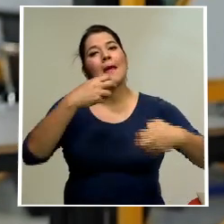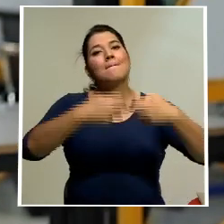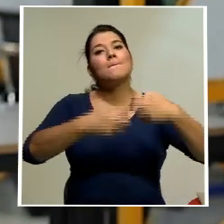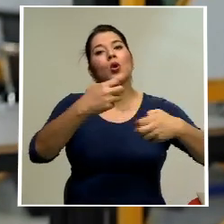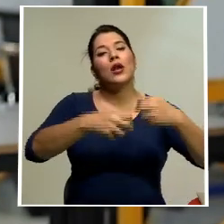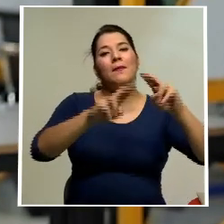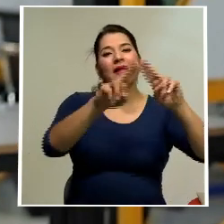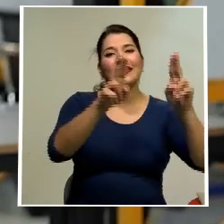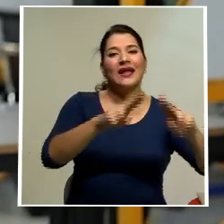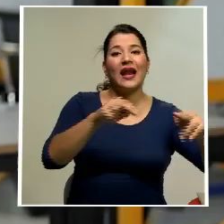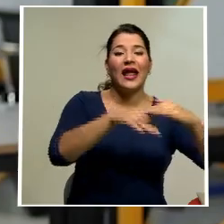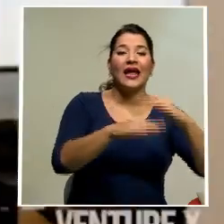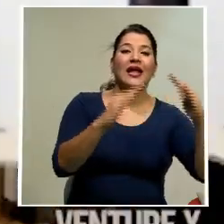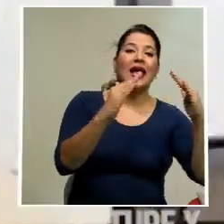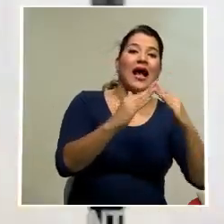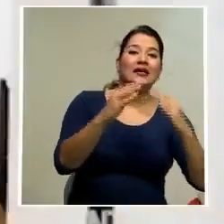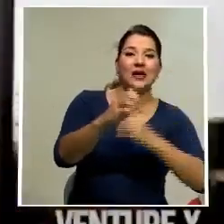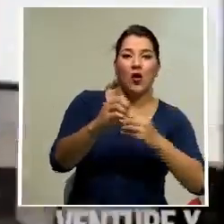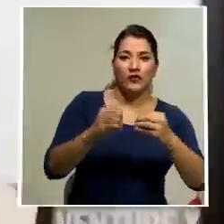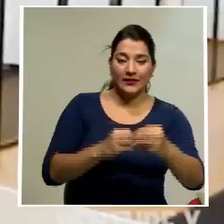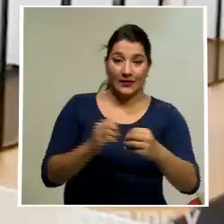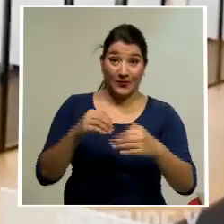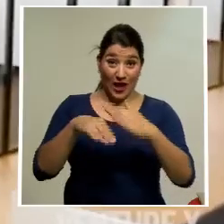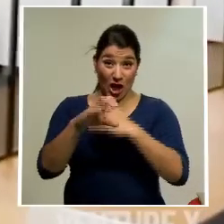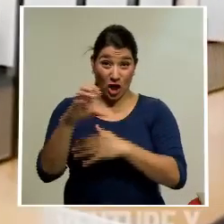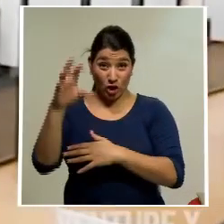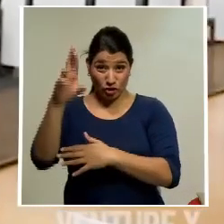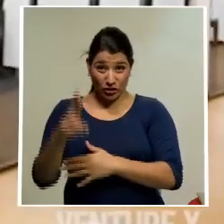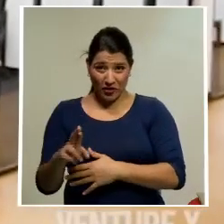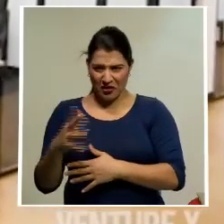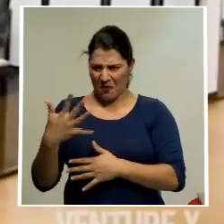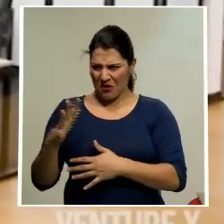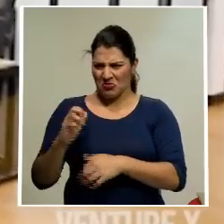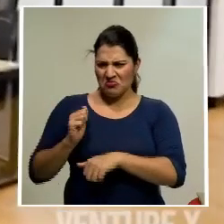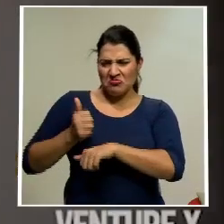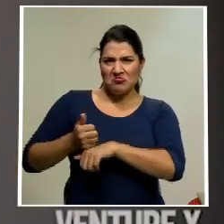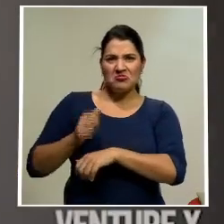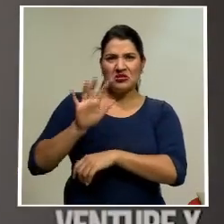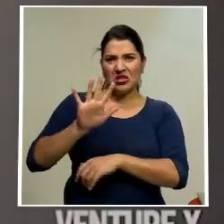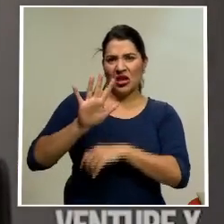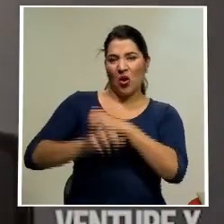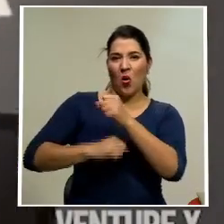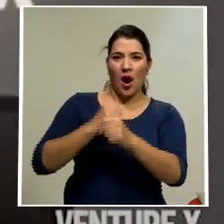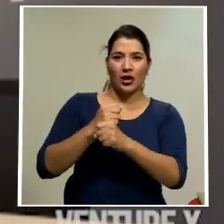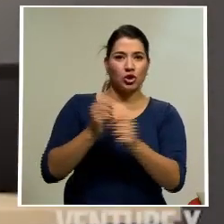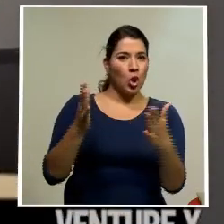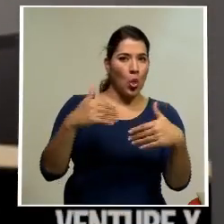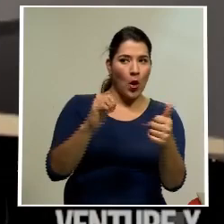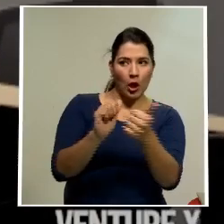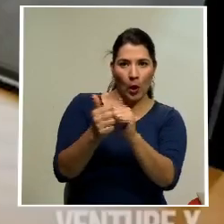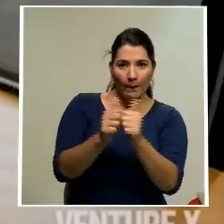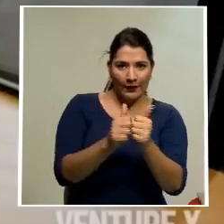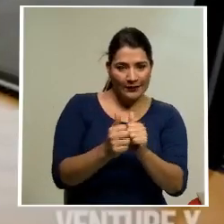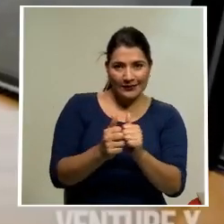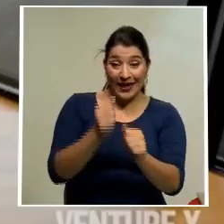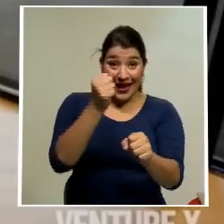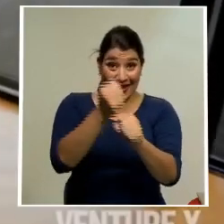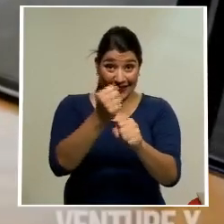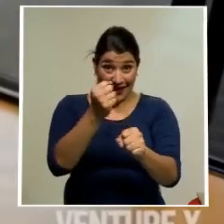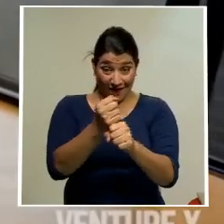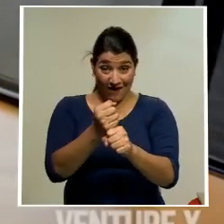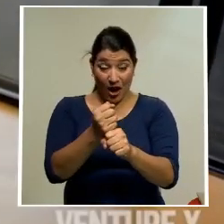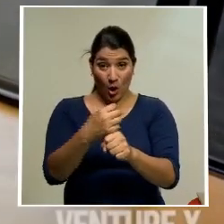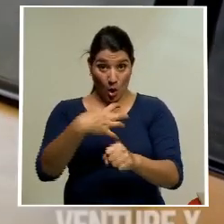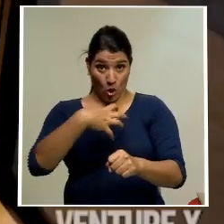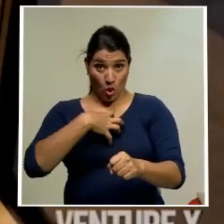sus oficinas, en sus lugares de trabajo. En el país operan desde hace unos 5 años y no compiten entre ellos. El trabajo de los propietarios